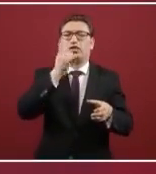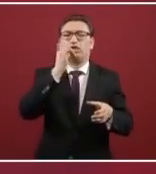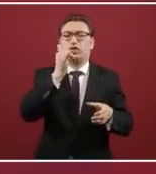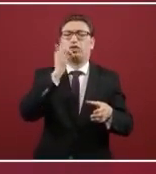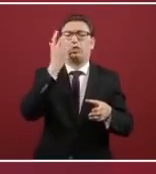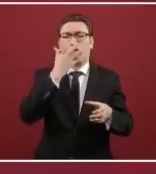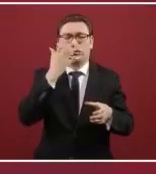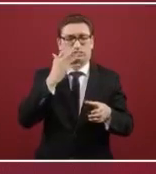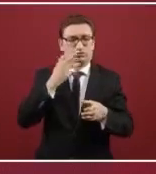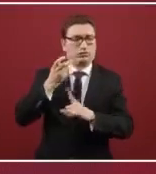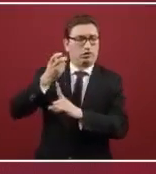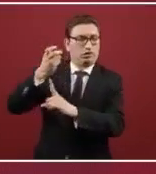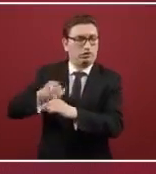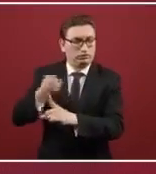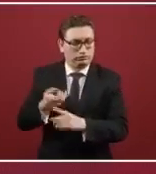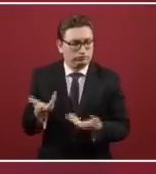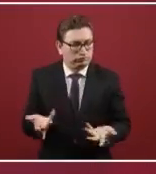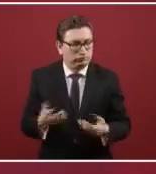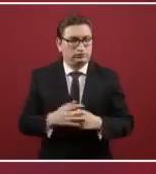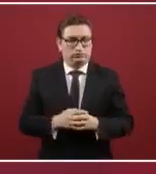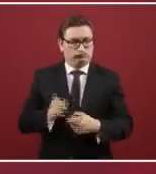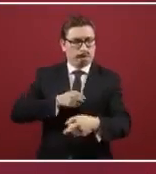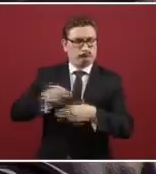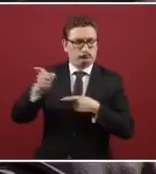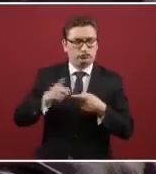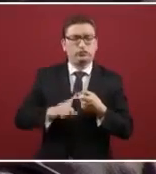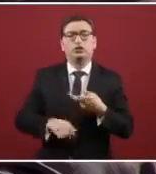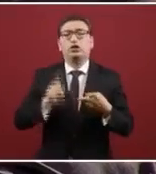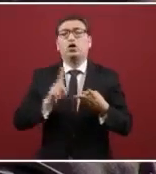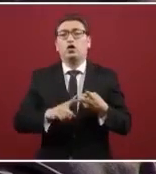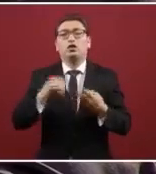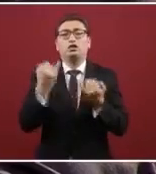Luego, siguiente paso, lo acusaron de lavado de dinero.